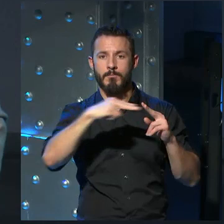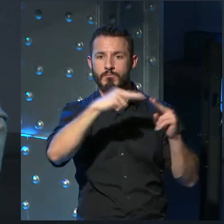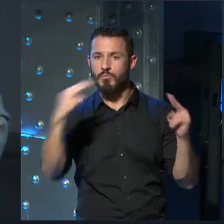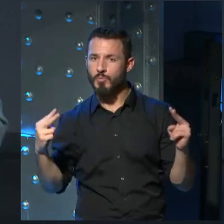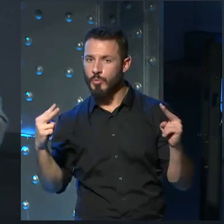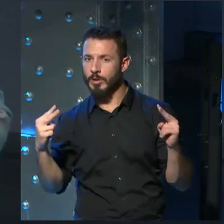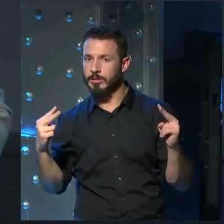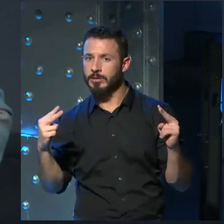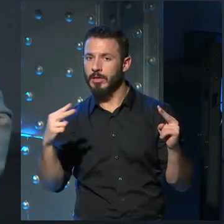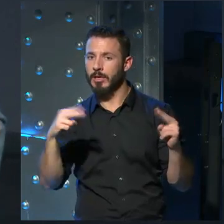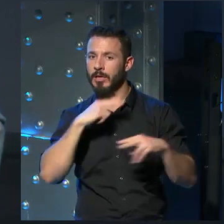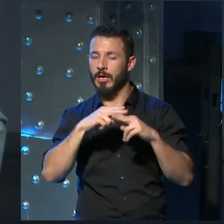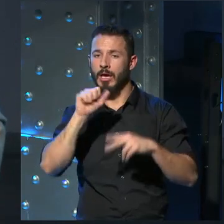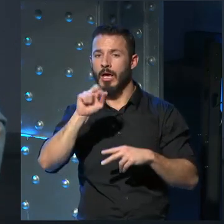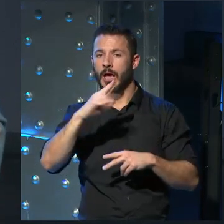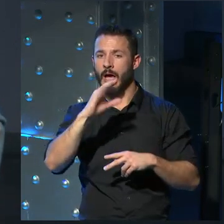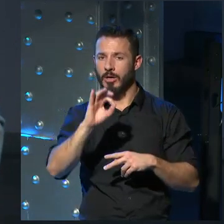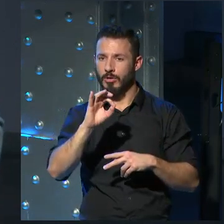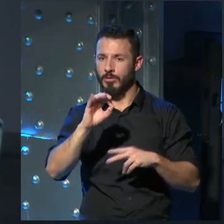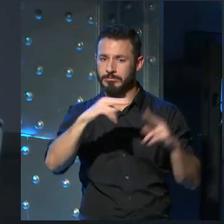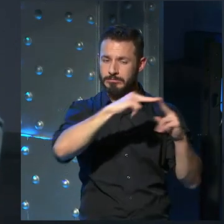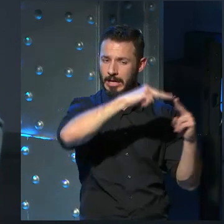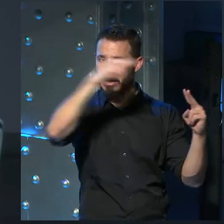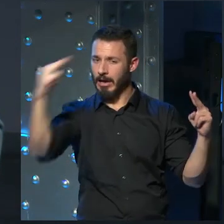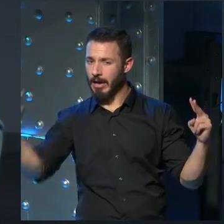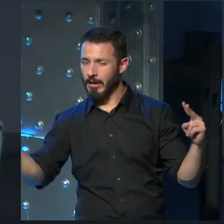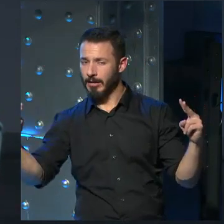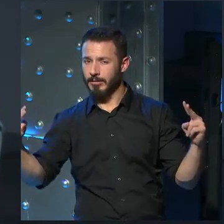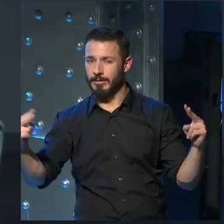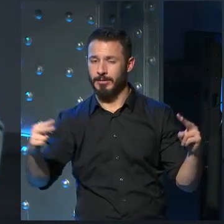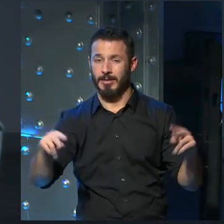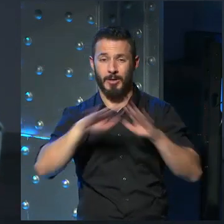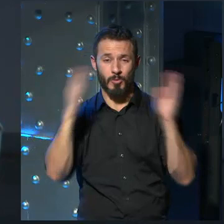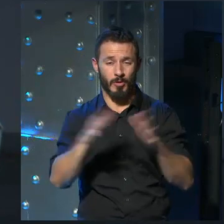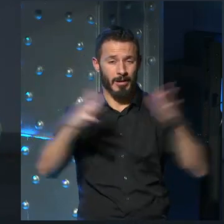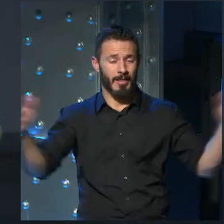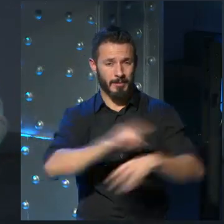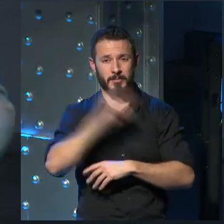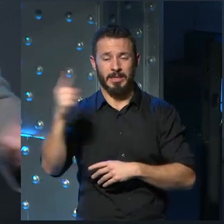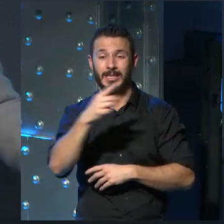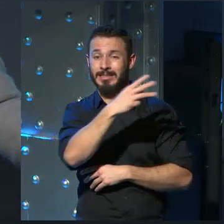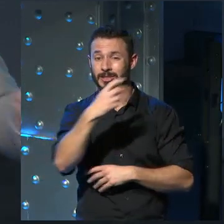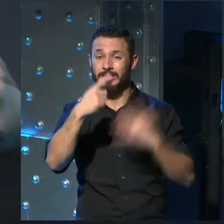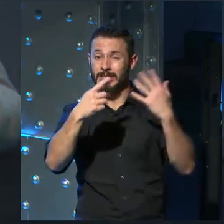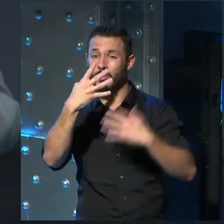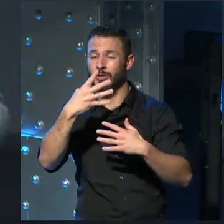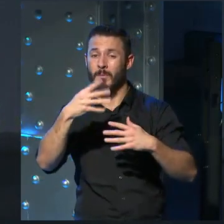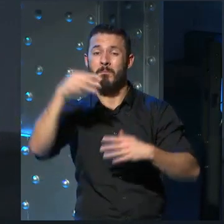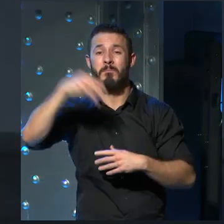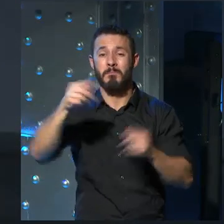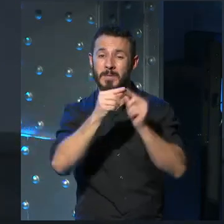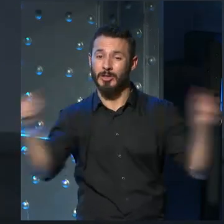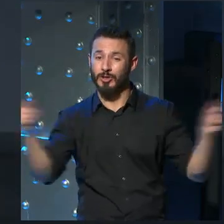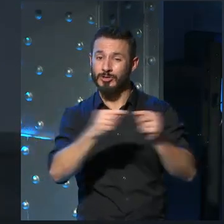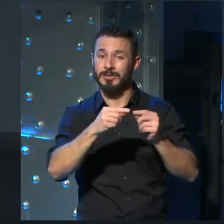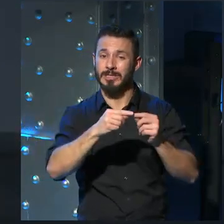ferrocarril arco más grande del mundo, con 384 metros lineales de